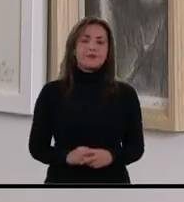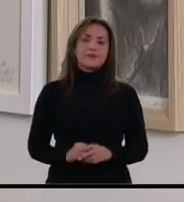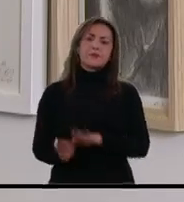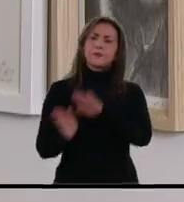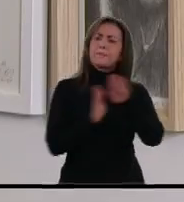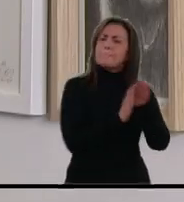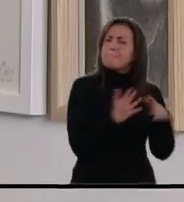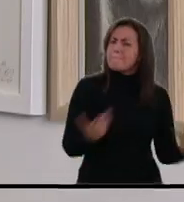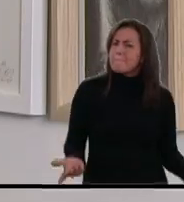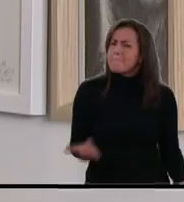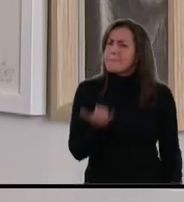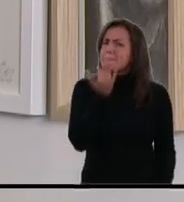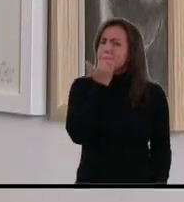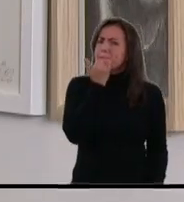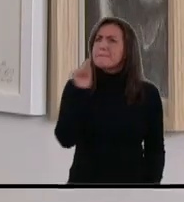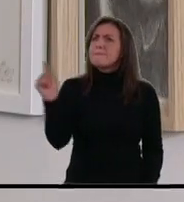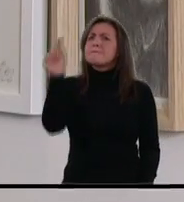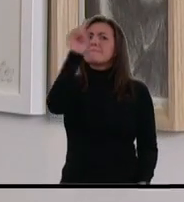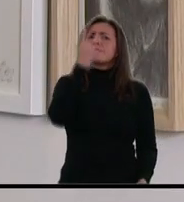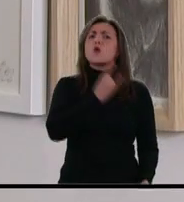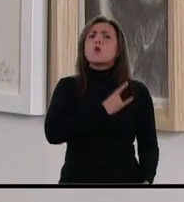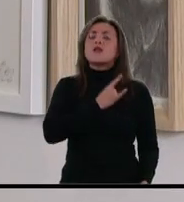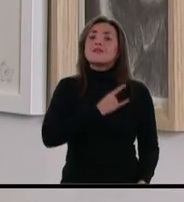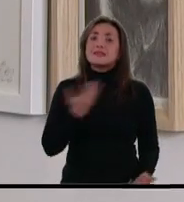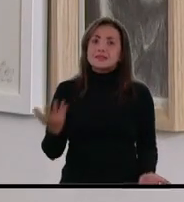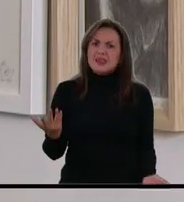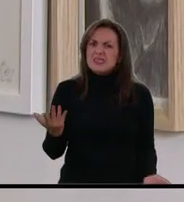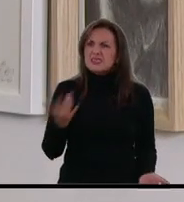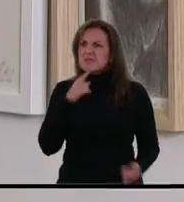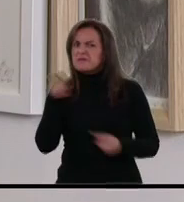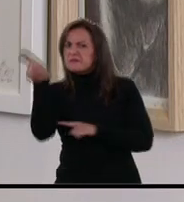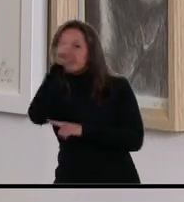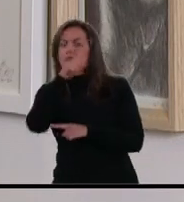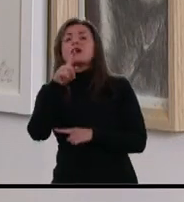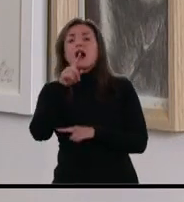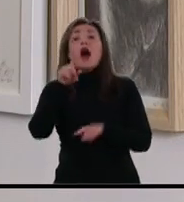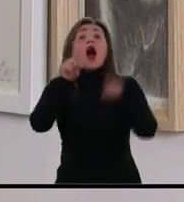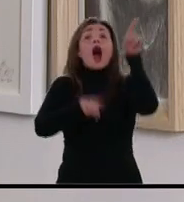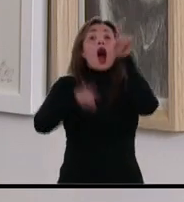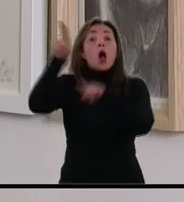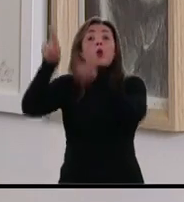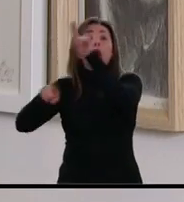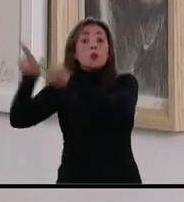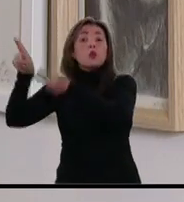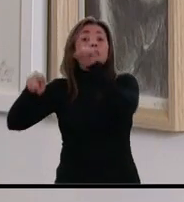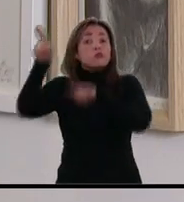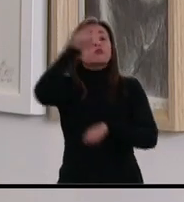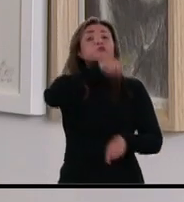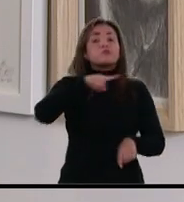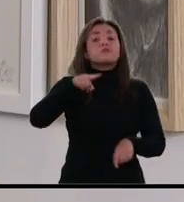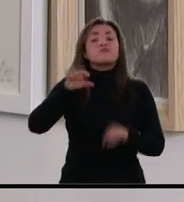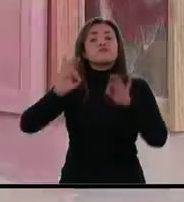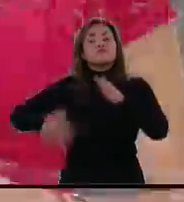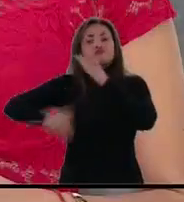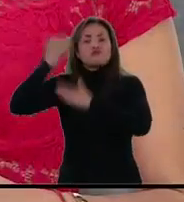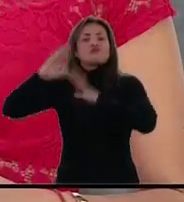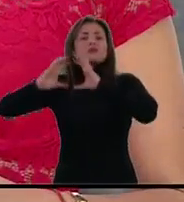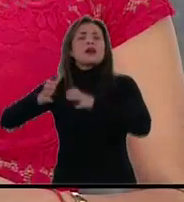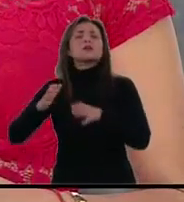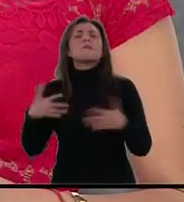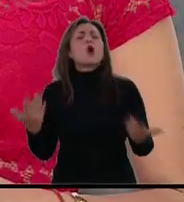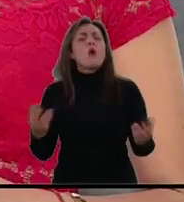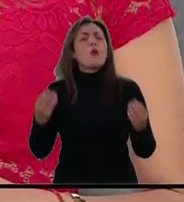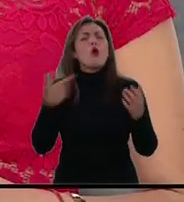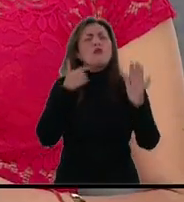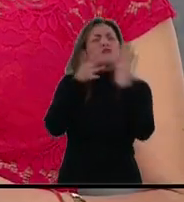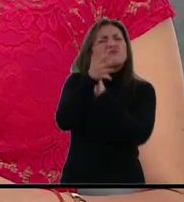Pero ¿qué pasa con las universidades? Mañana algunos centros académicos de este tipo van a comenzar también clases. Pero para profundizar mucho más,